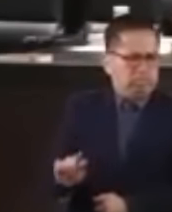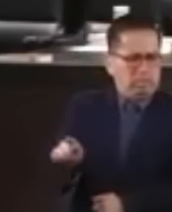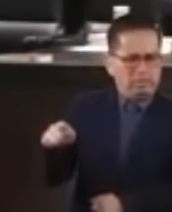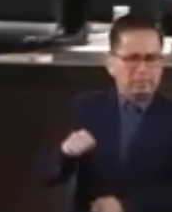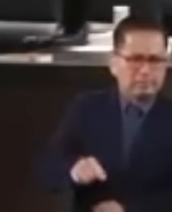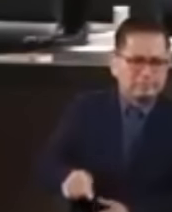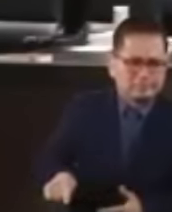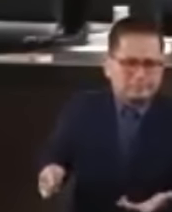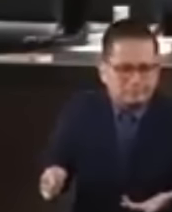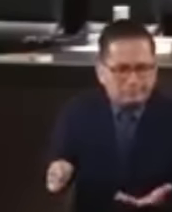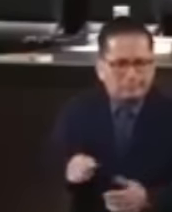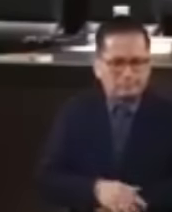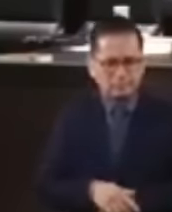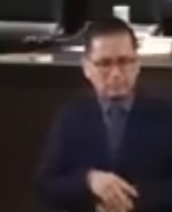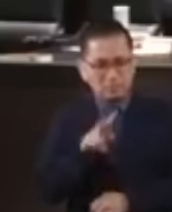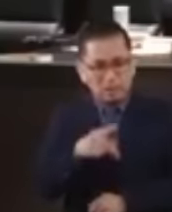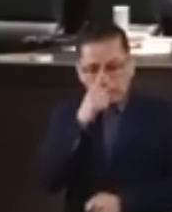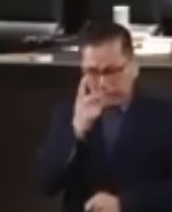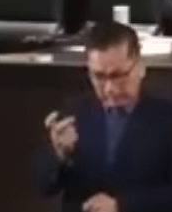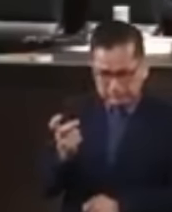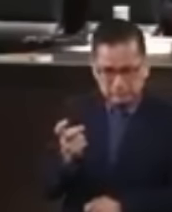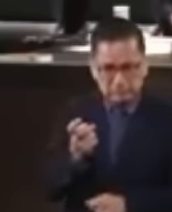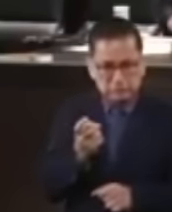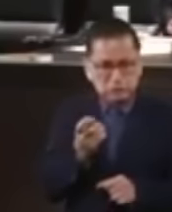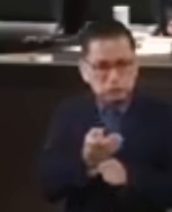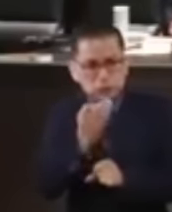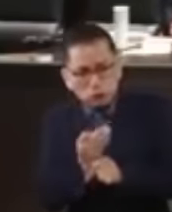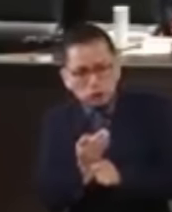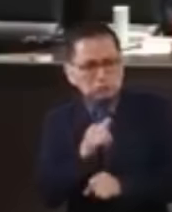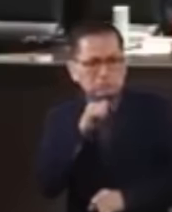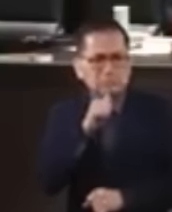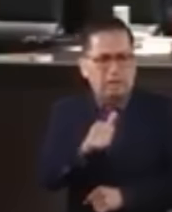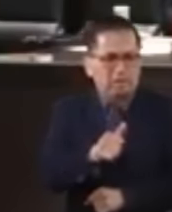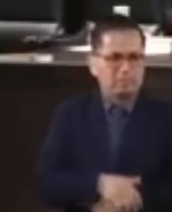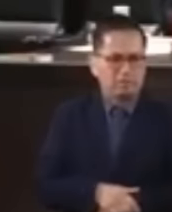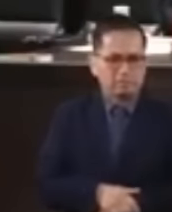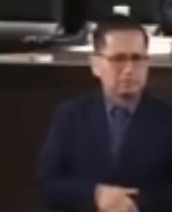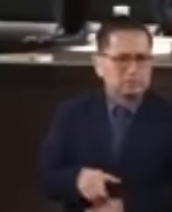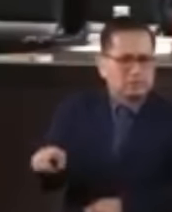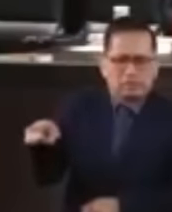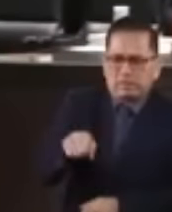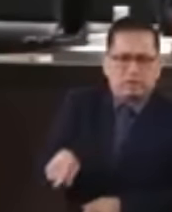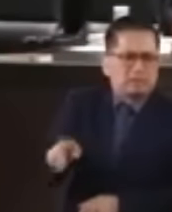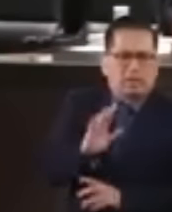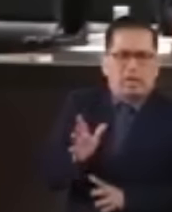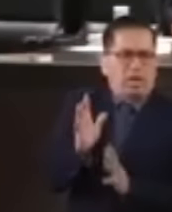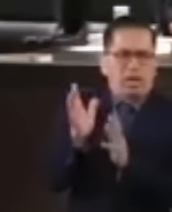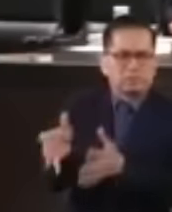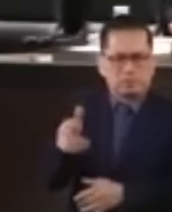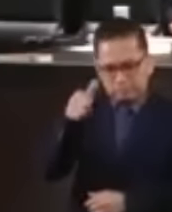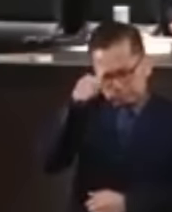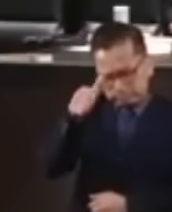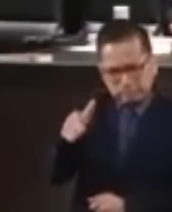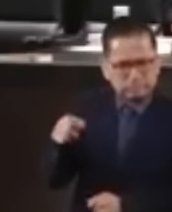que ni gracia ni contundencia, simplemente los exhibe de